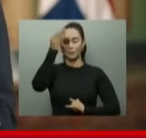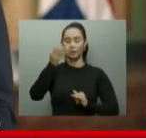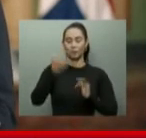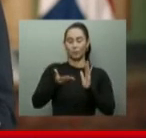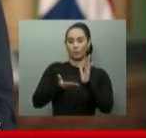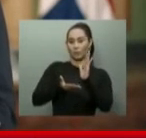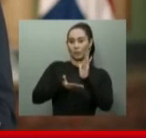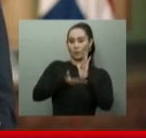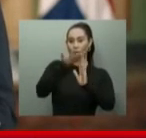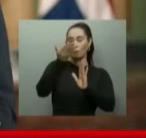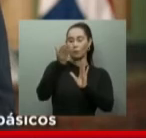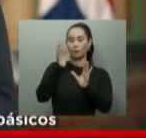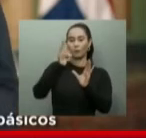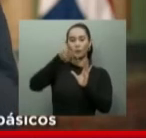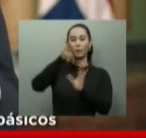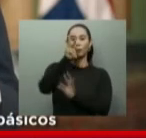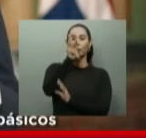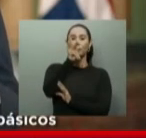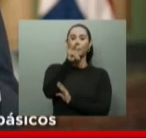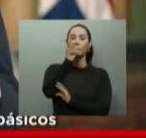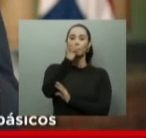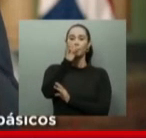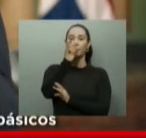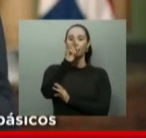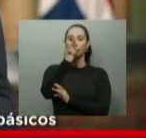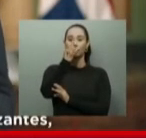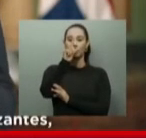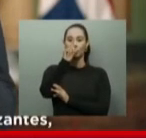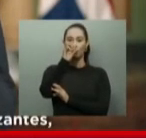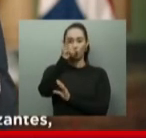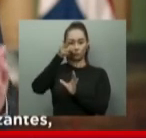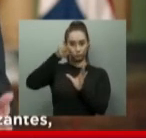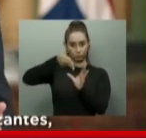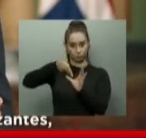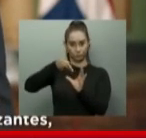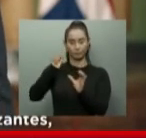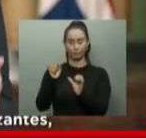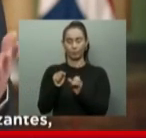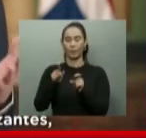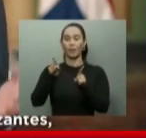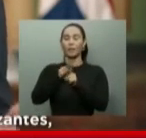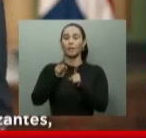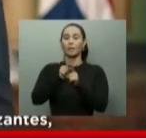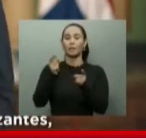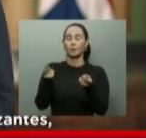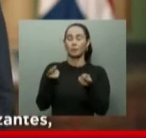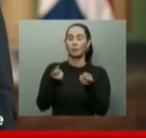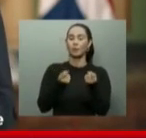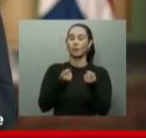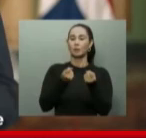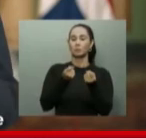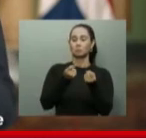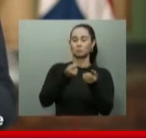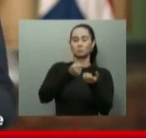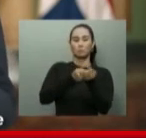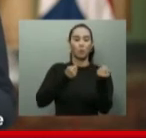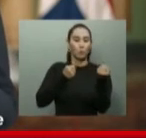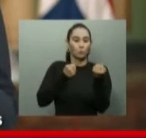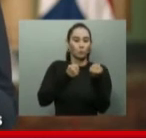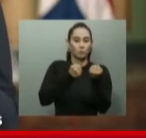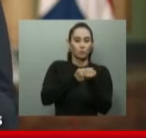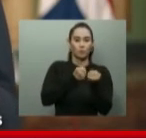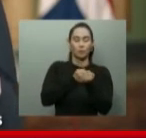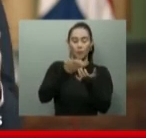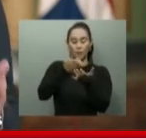nosotros no sé si lo hablamos aquí en el programa es que uno de los voceros la presidencia de negarse a archibald